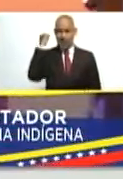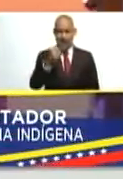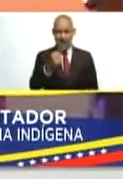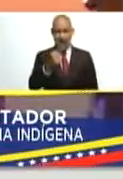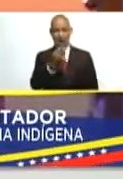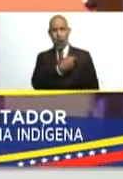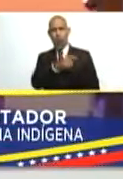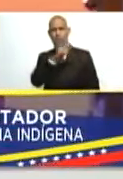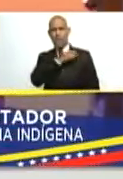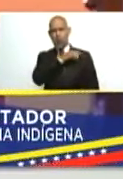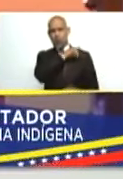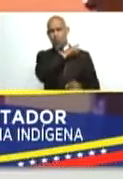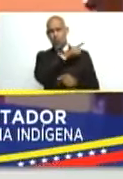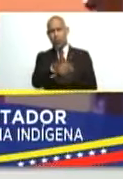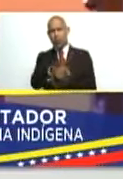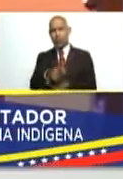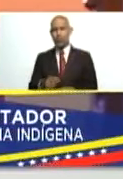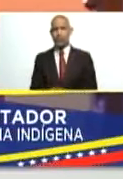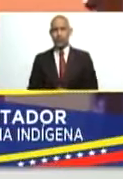conquista